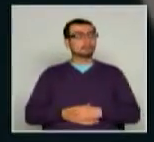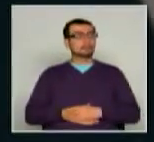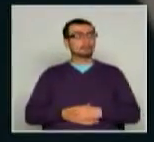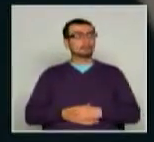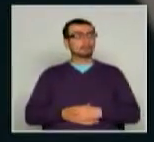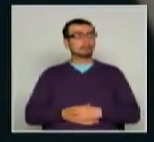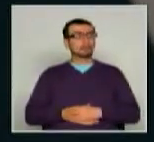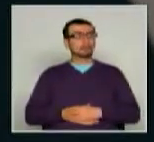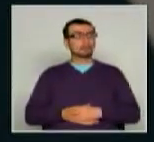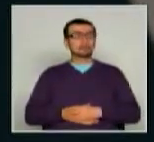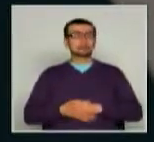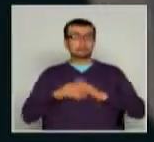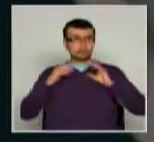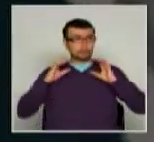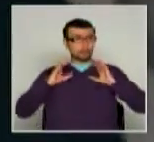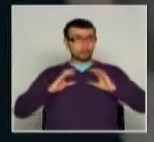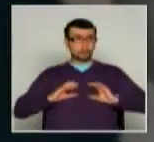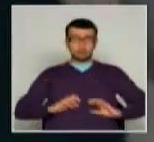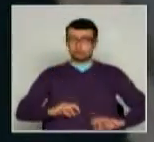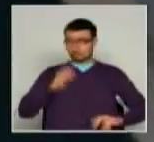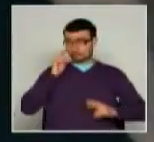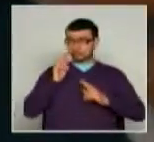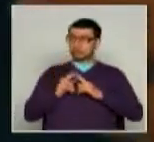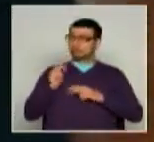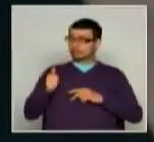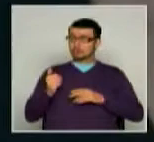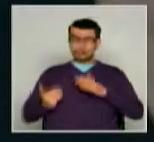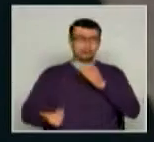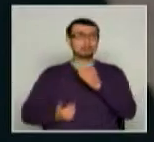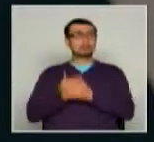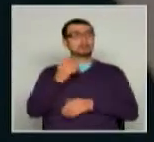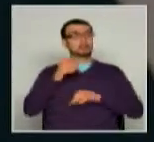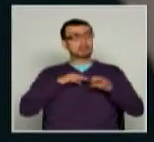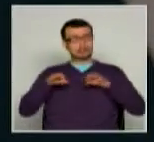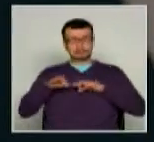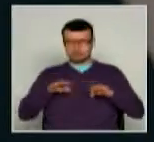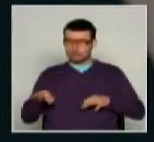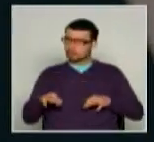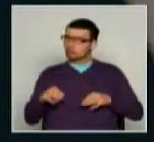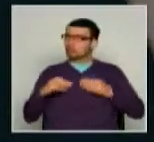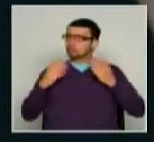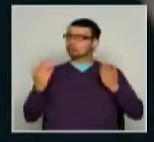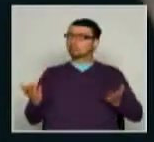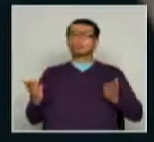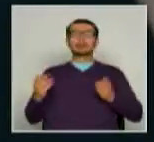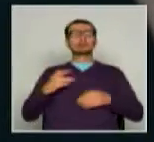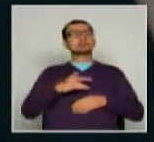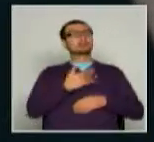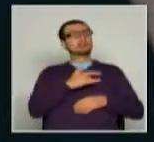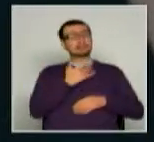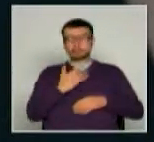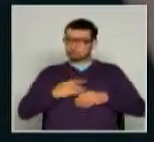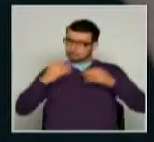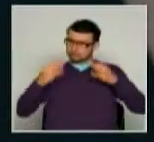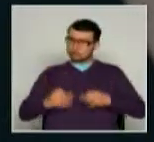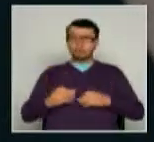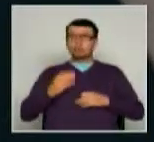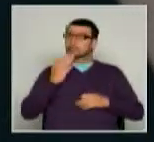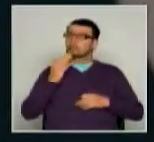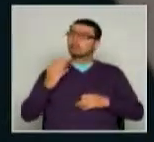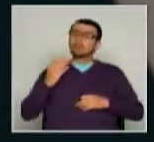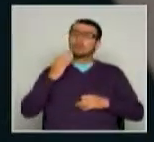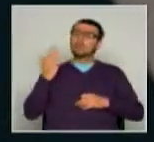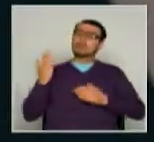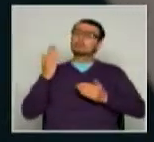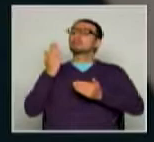anatomofisiología. Él empezó explicando desde el embrión para uno poder tener ciertas respuestas. ¿Cada cuánto se hace